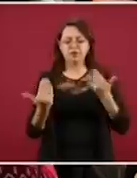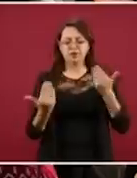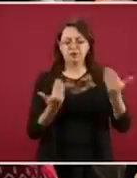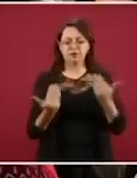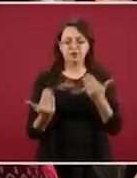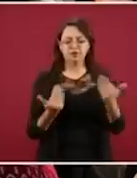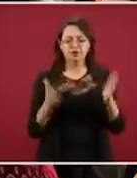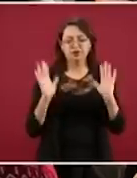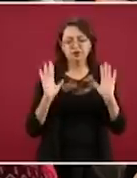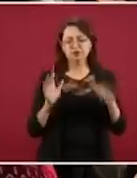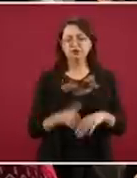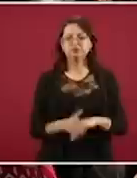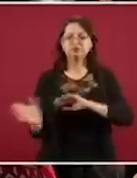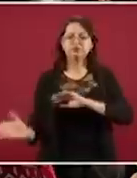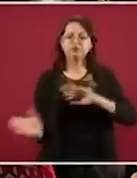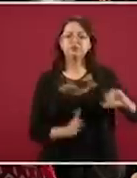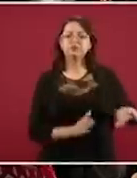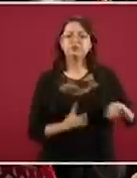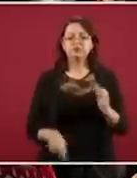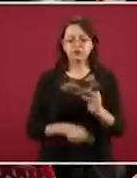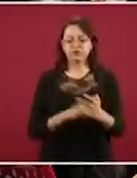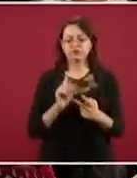dato. Otro dato